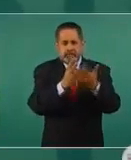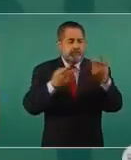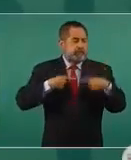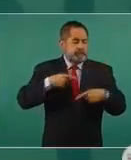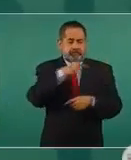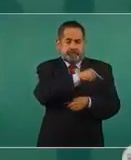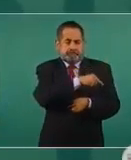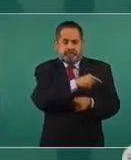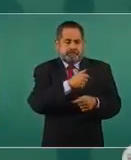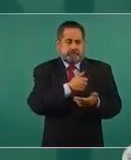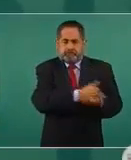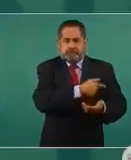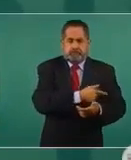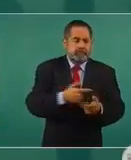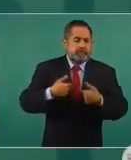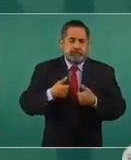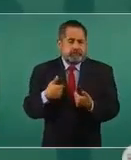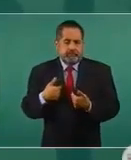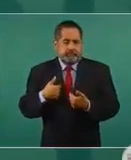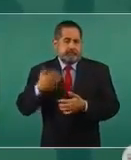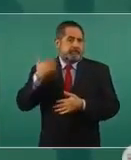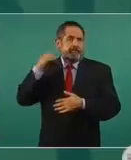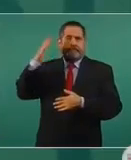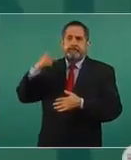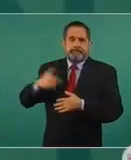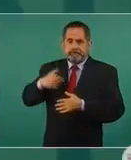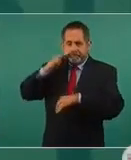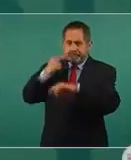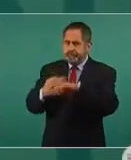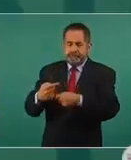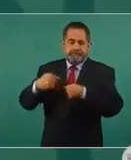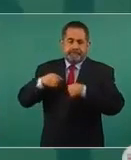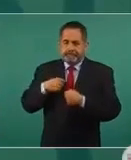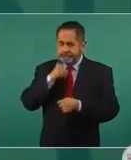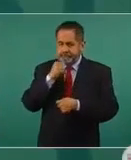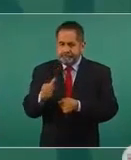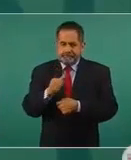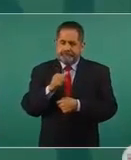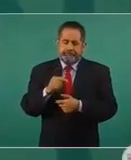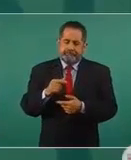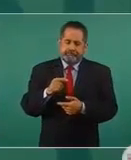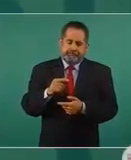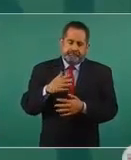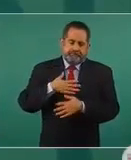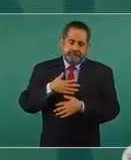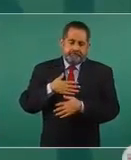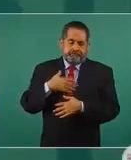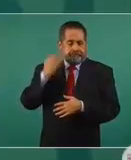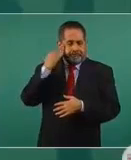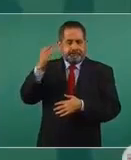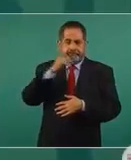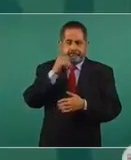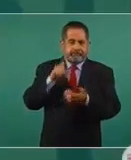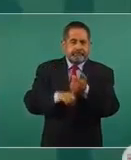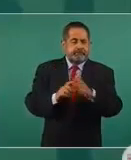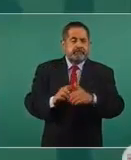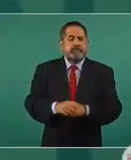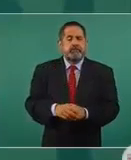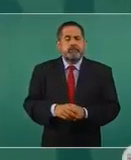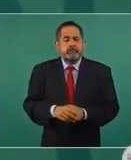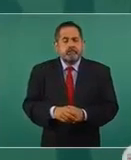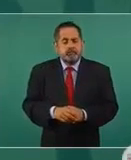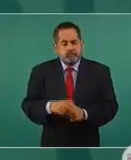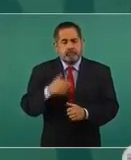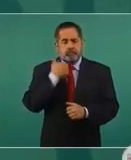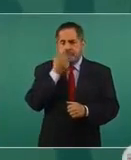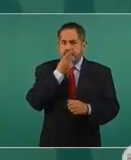zonas militares. Entonces no era yo el responsable directo en ese momento de esa parte.